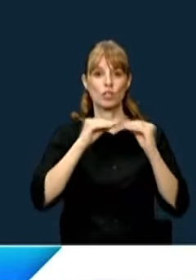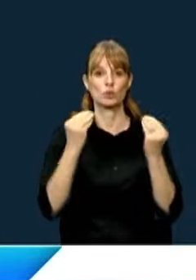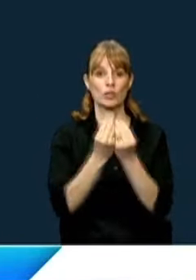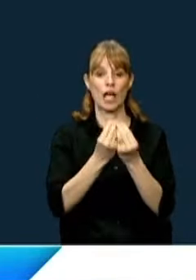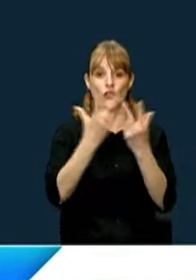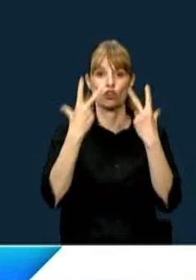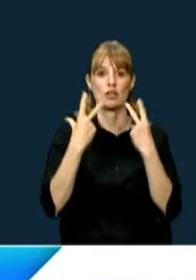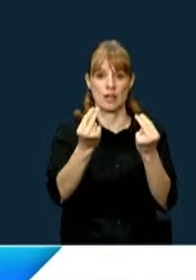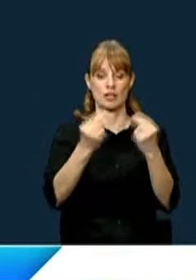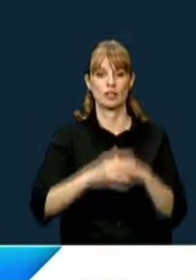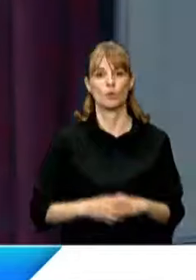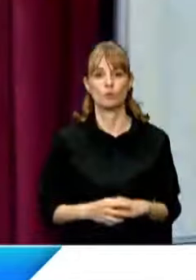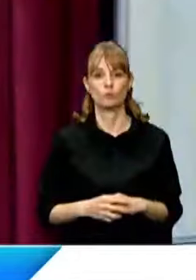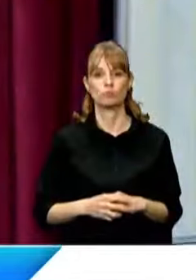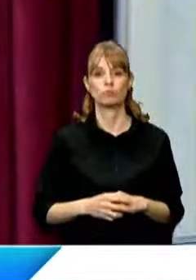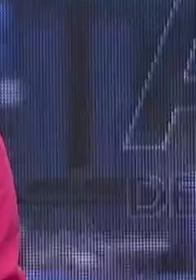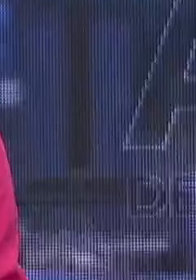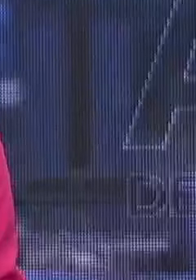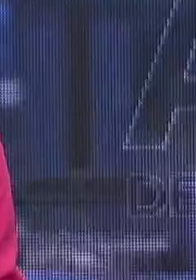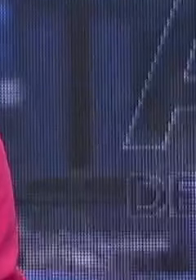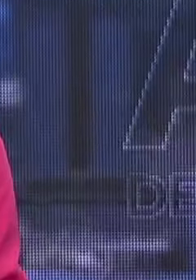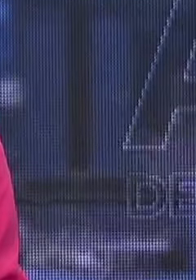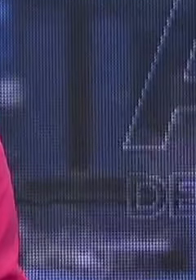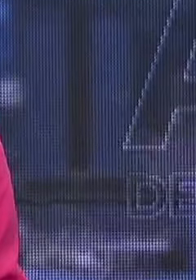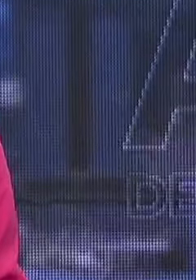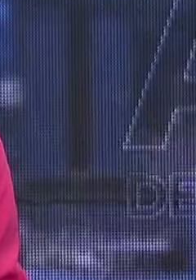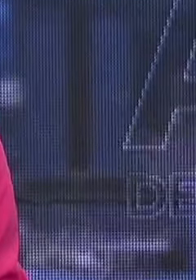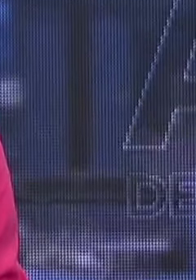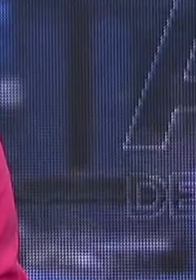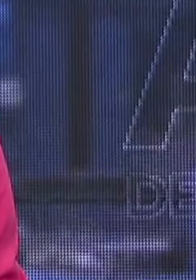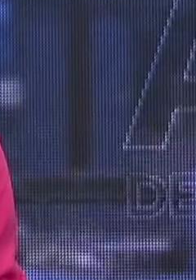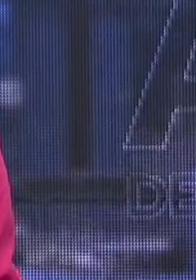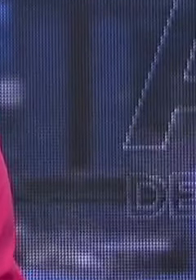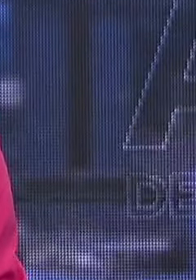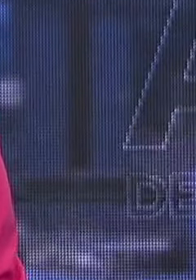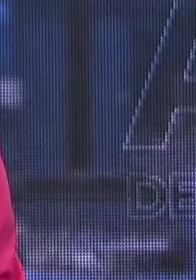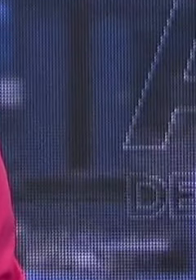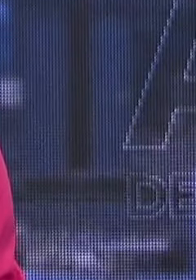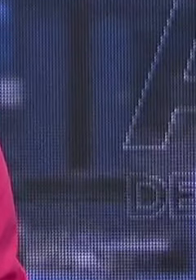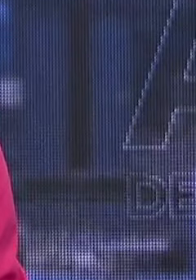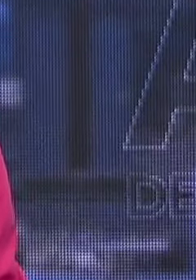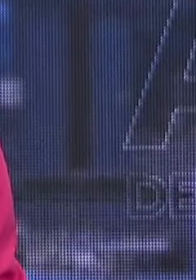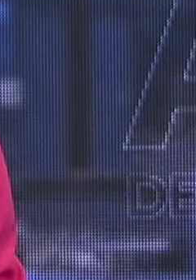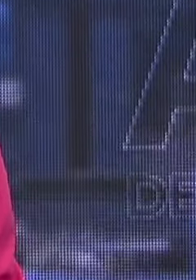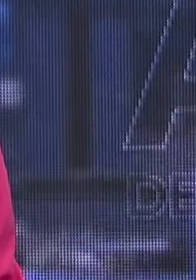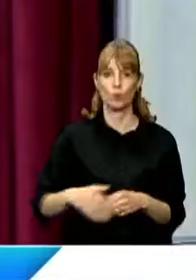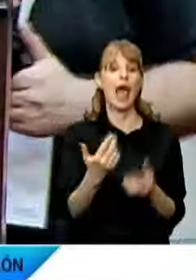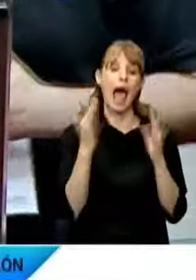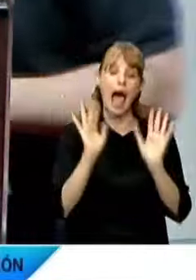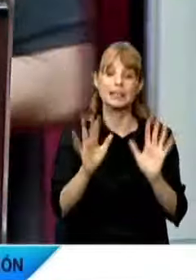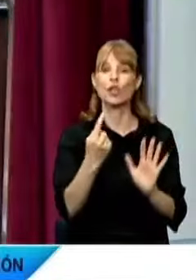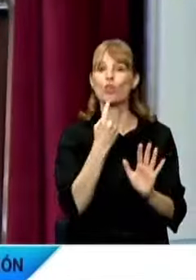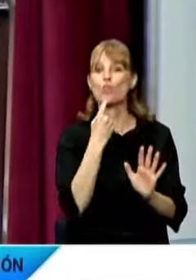que quien habló con... Es Fernanda Ávila, que fue secretaria de Minería durante el último tramo del albertismo. Sí, Fernanda Ávila es quien se quedó en su despacho y